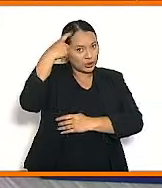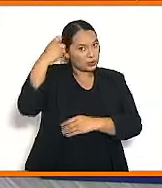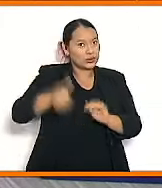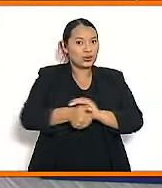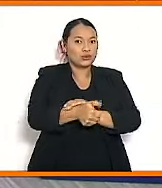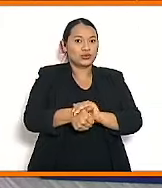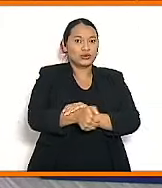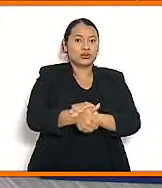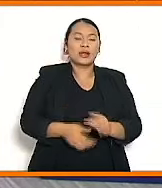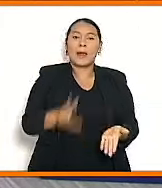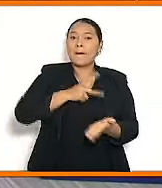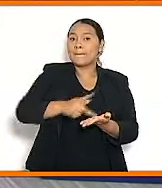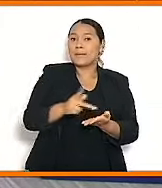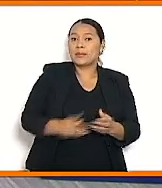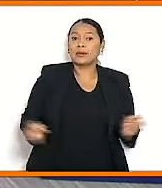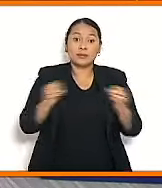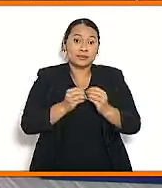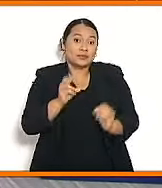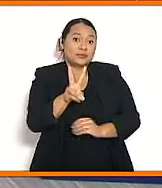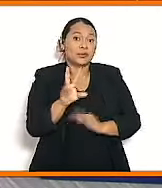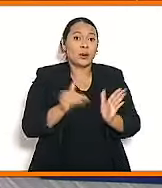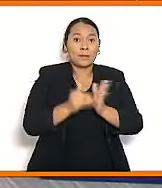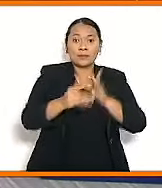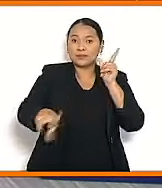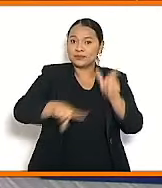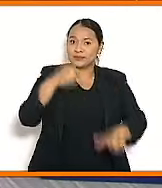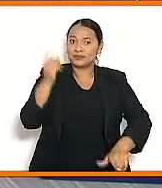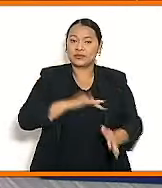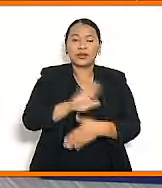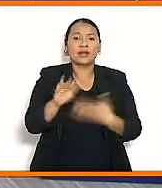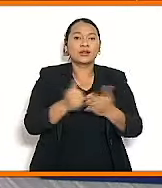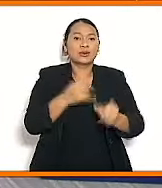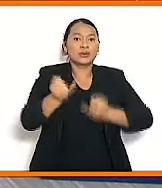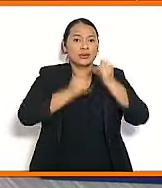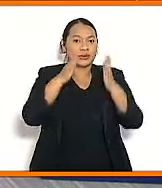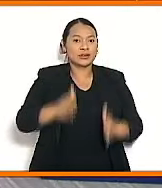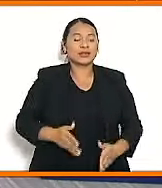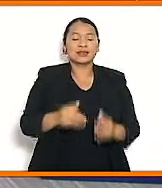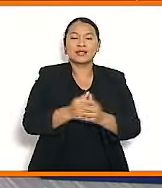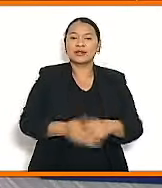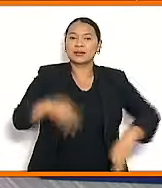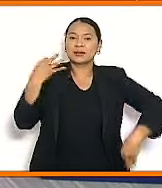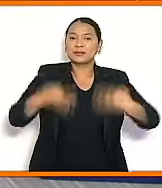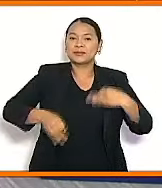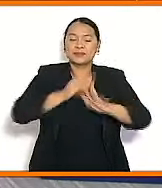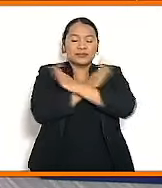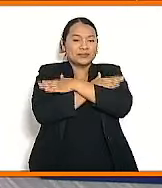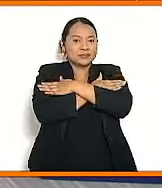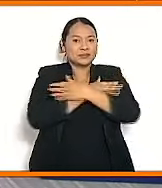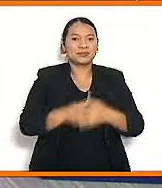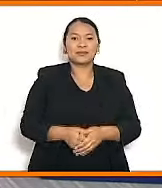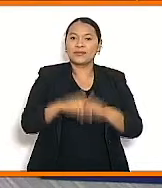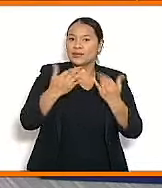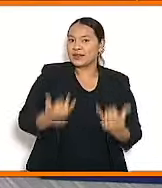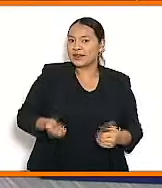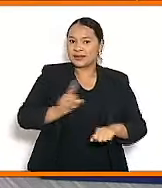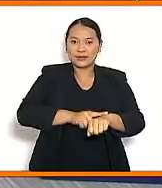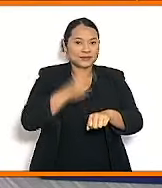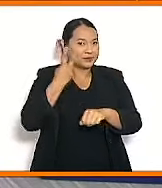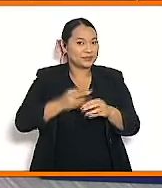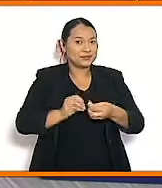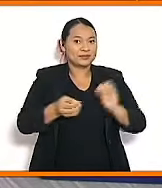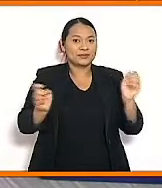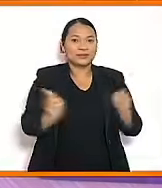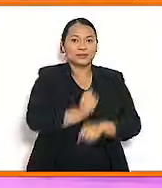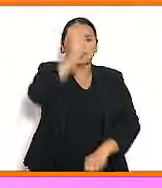sueños tortuga, pagando así más de 2 millones de lempiras a nuestros jugadores. Muchas felicidades. Ahora daremos a conocer tu